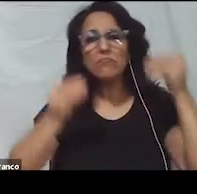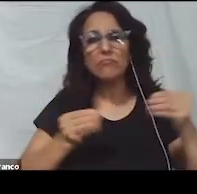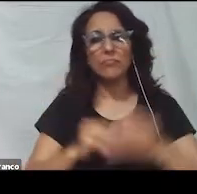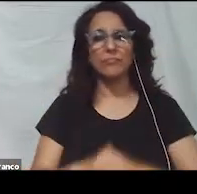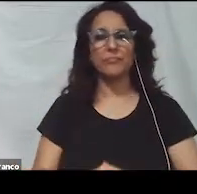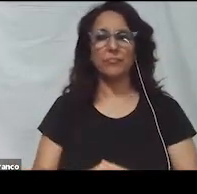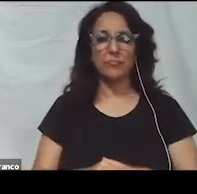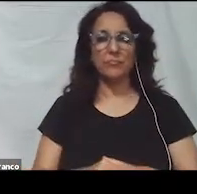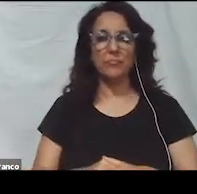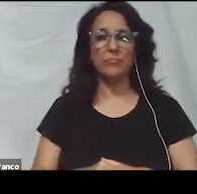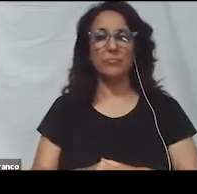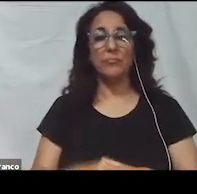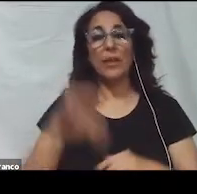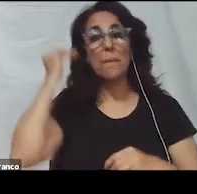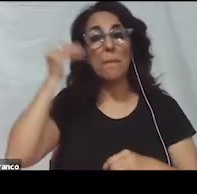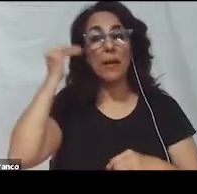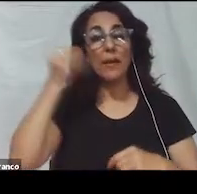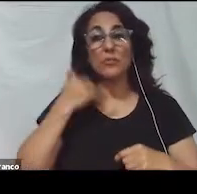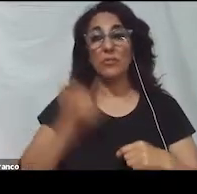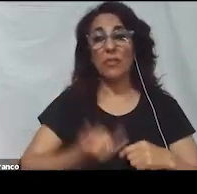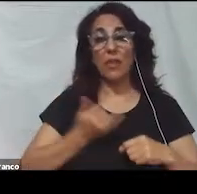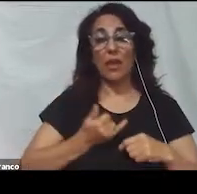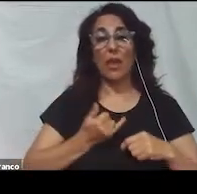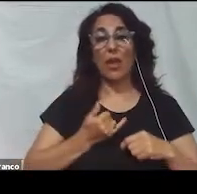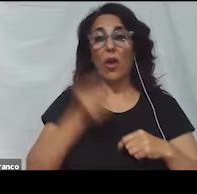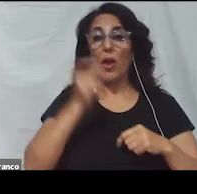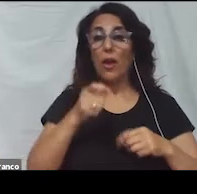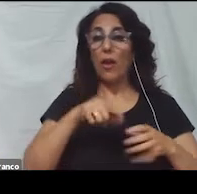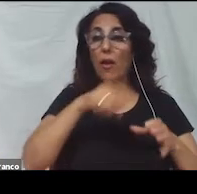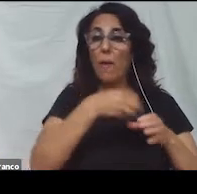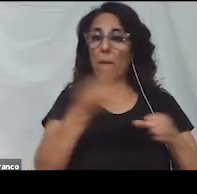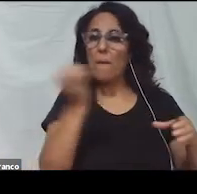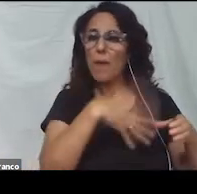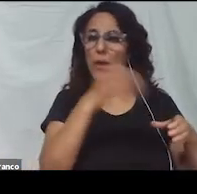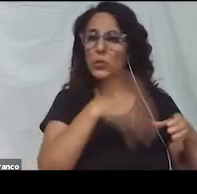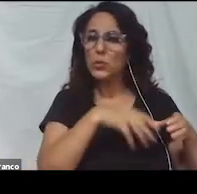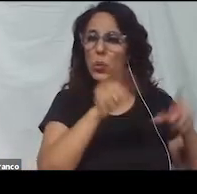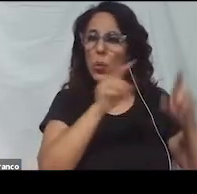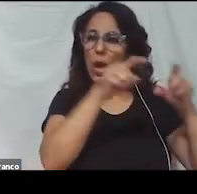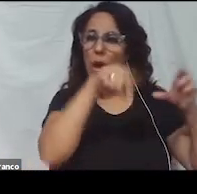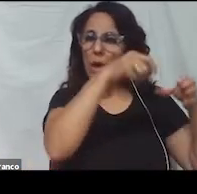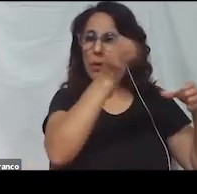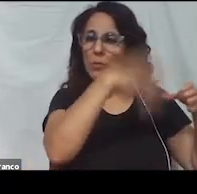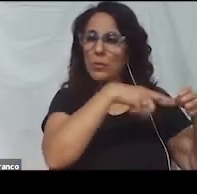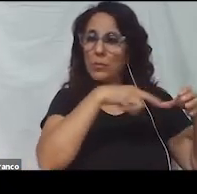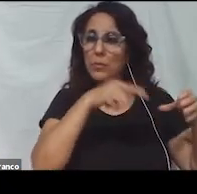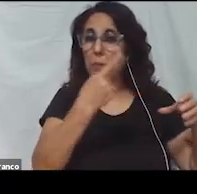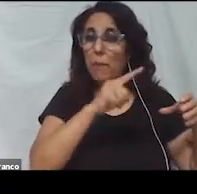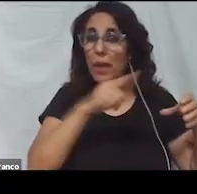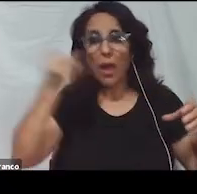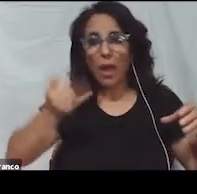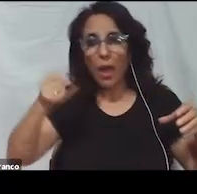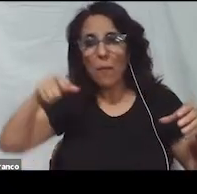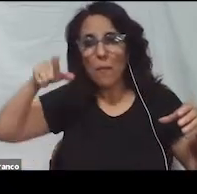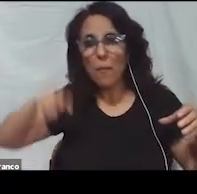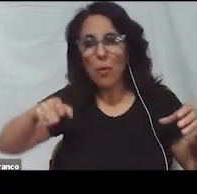alto. Imagínense que yo tengo, por ejemplo, el icono de un tachito de basura. y al lado quizás hay un botón que dice